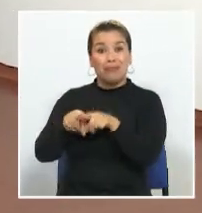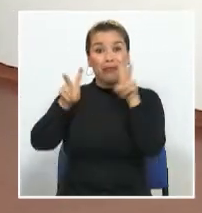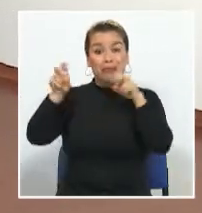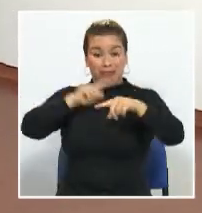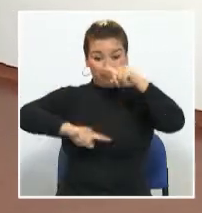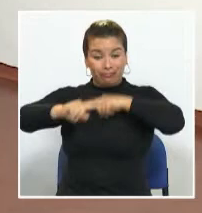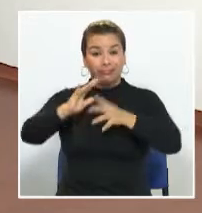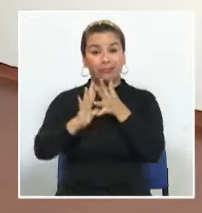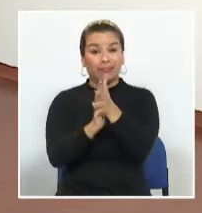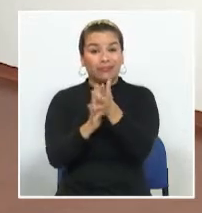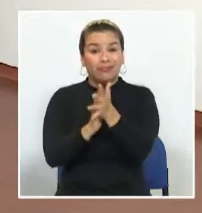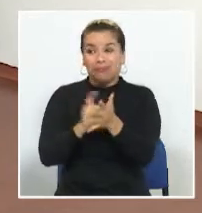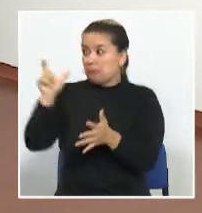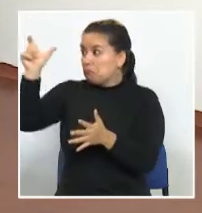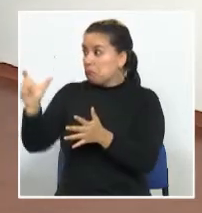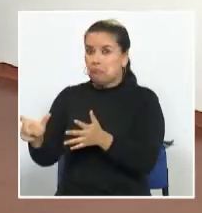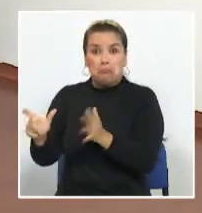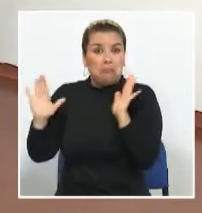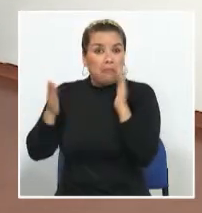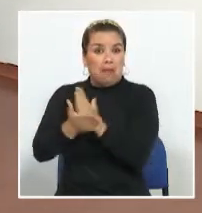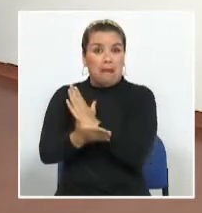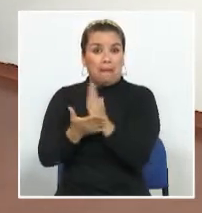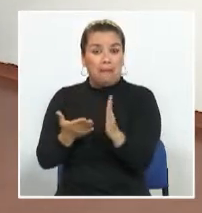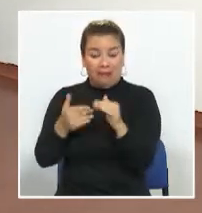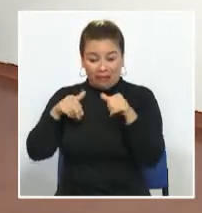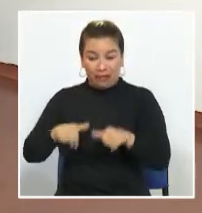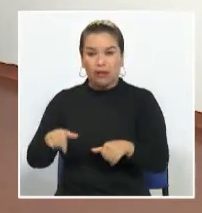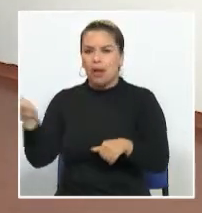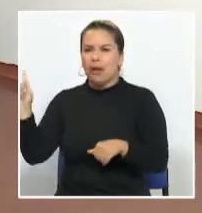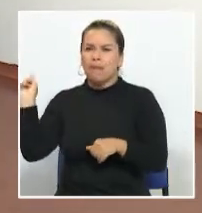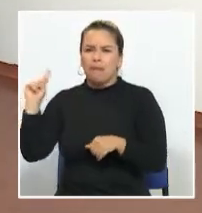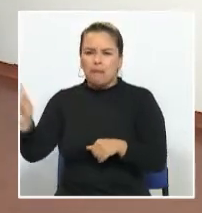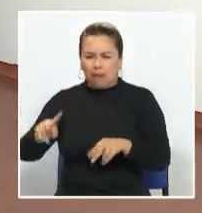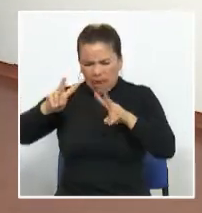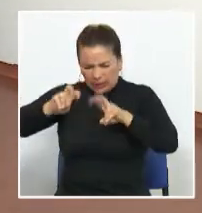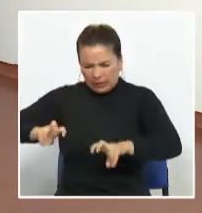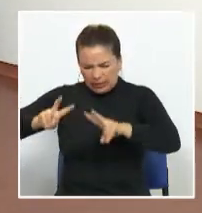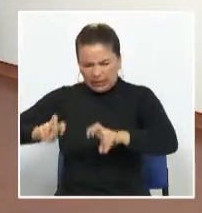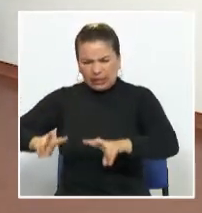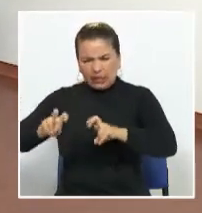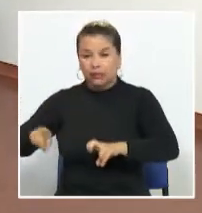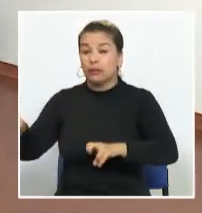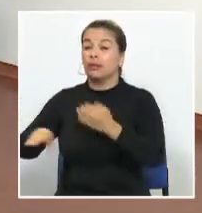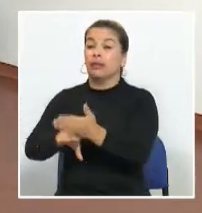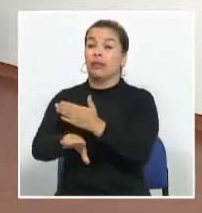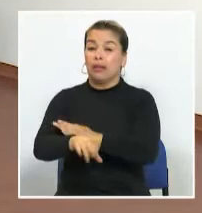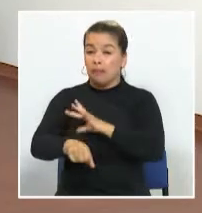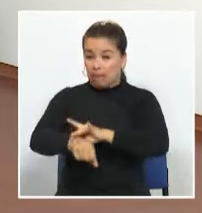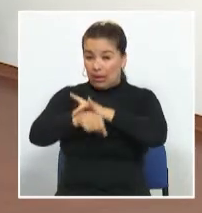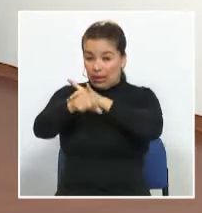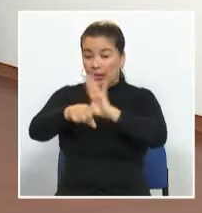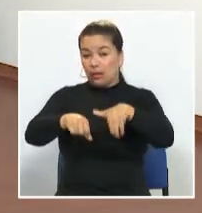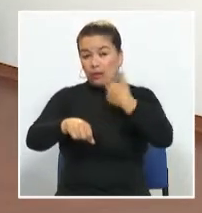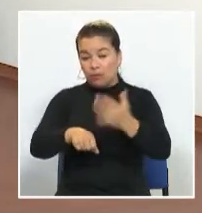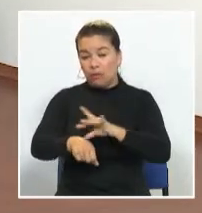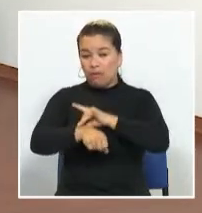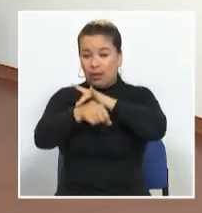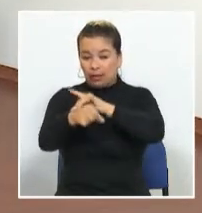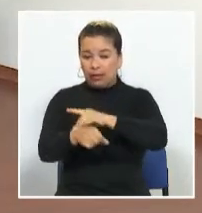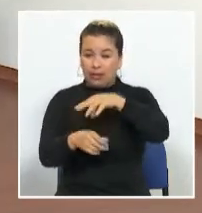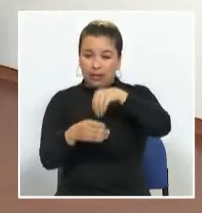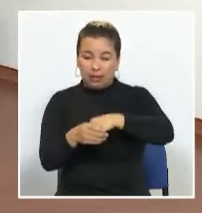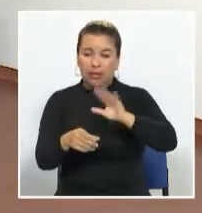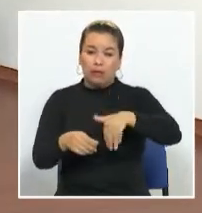de una persona que ha estudiado durante muchos años en su vida, porque primero tuvo que estudiar medicina, luego medicina interna, luego cardiología,